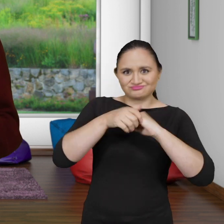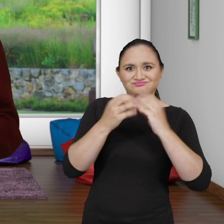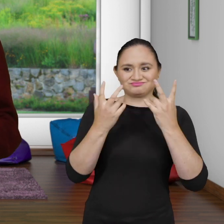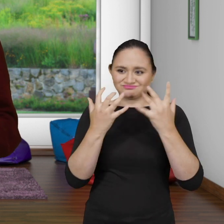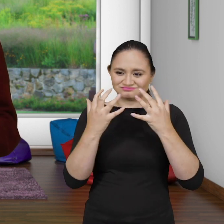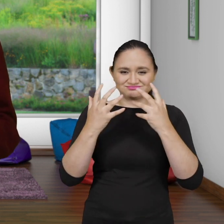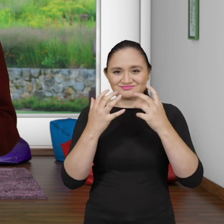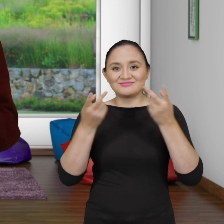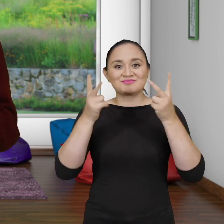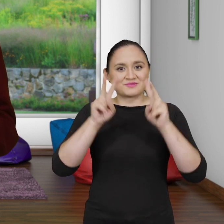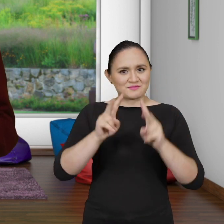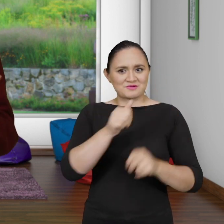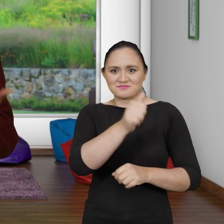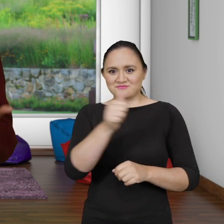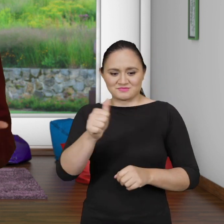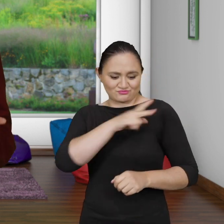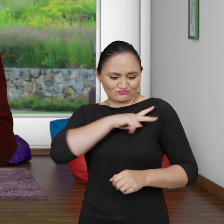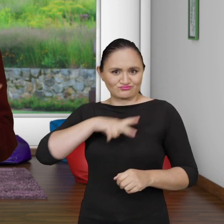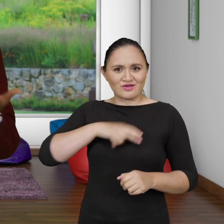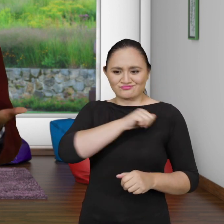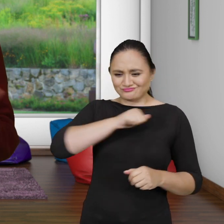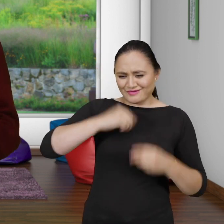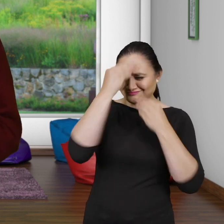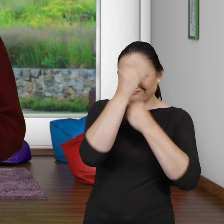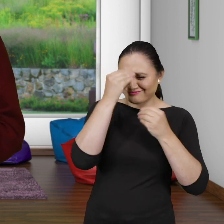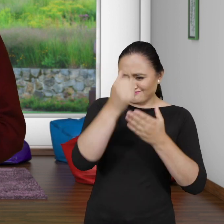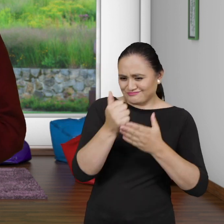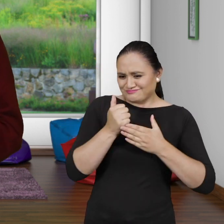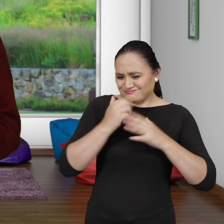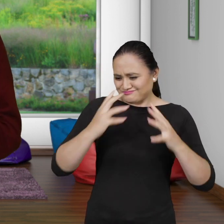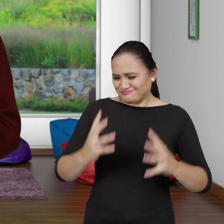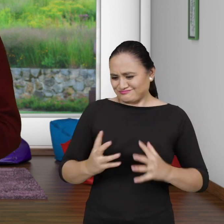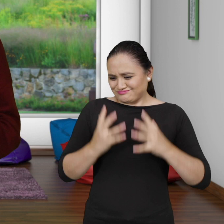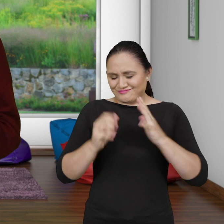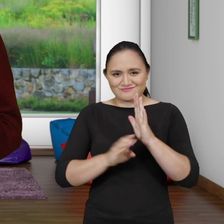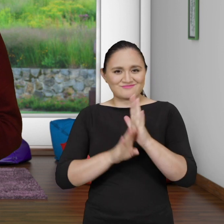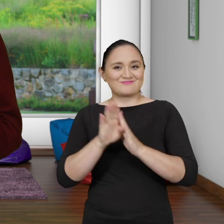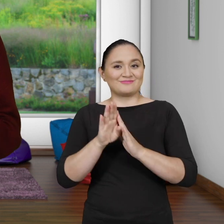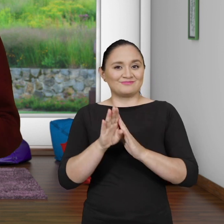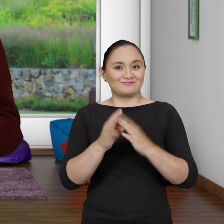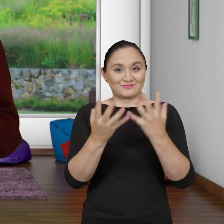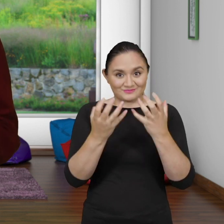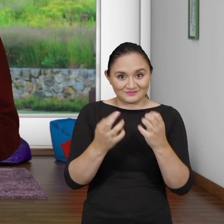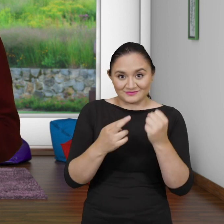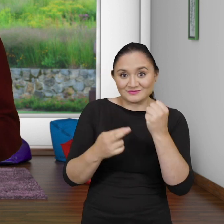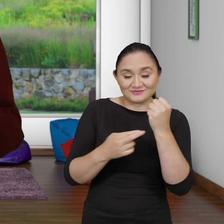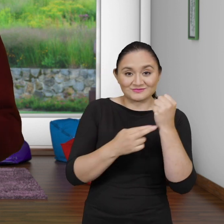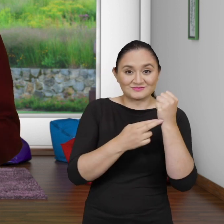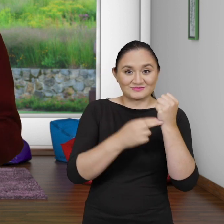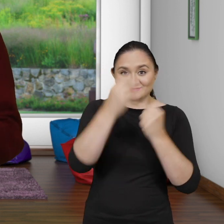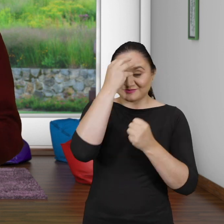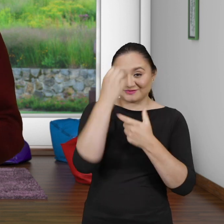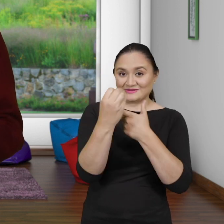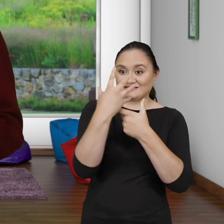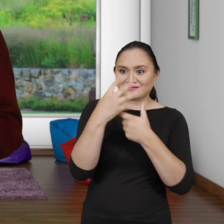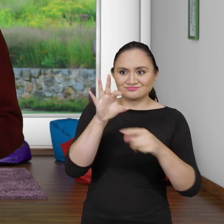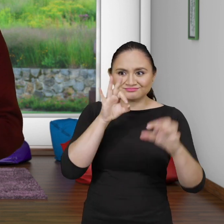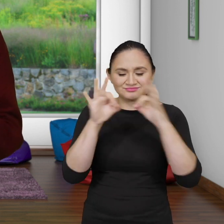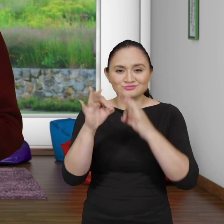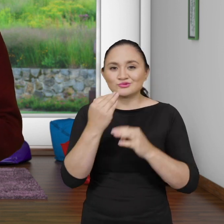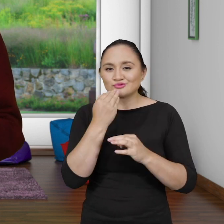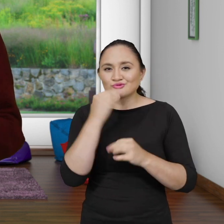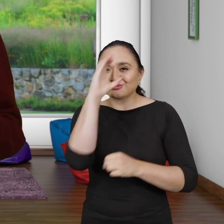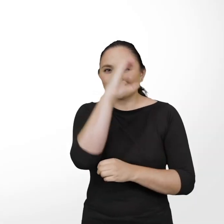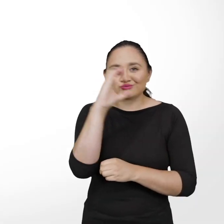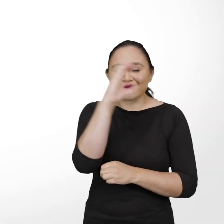también ayuda a mejorar la persona en actitudes o valores. Cuando queremos encontrar recursos educativos digitales,